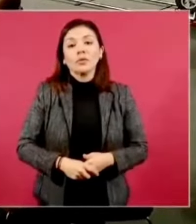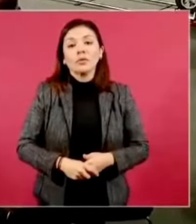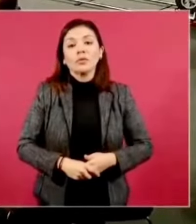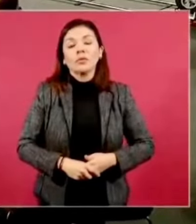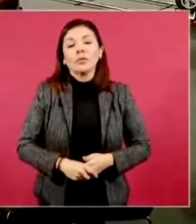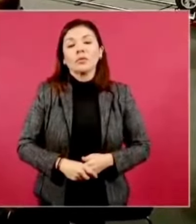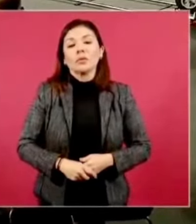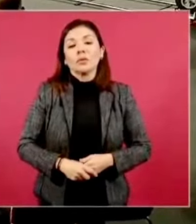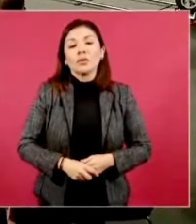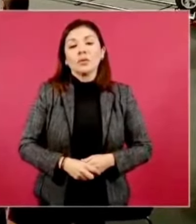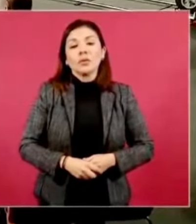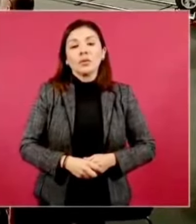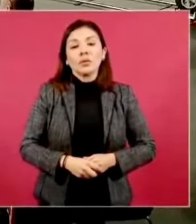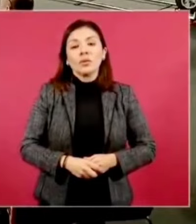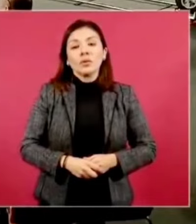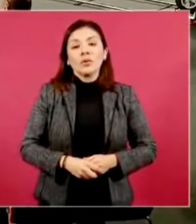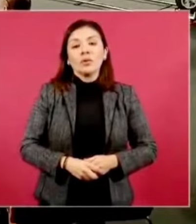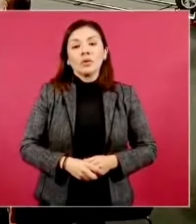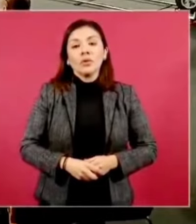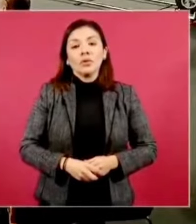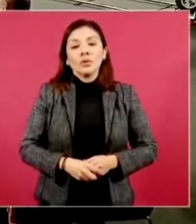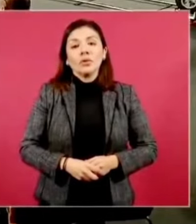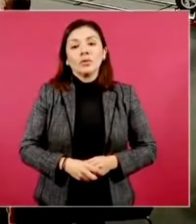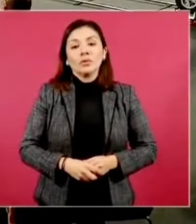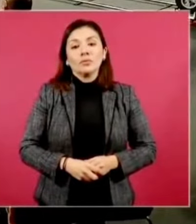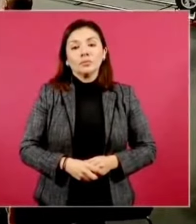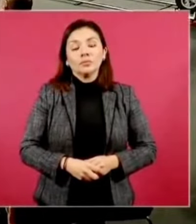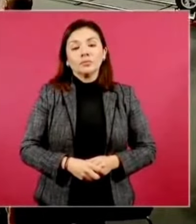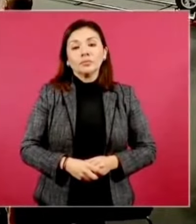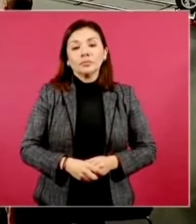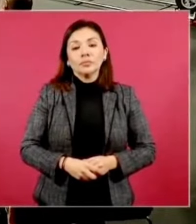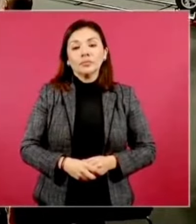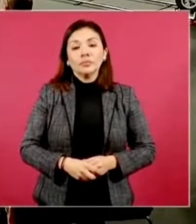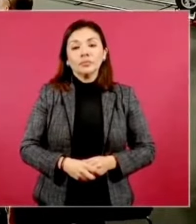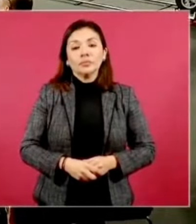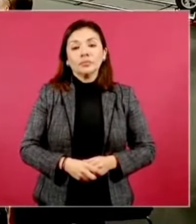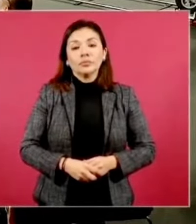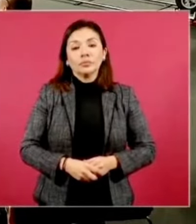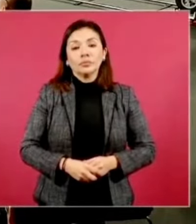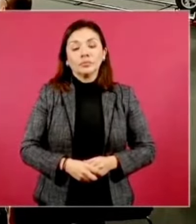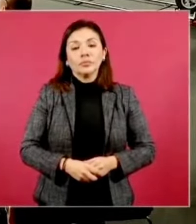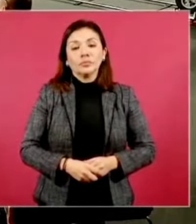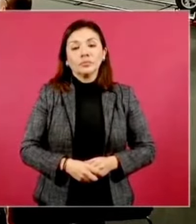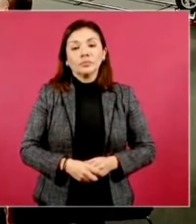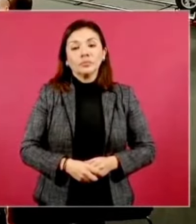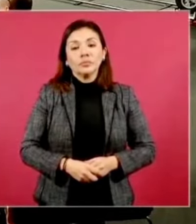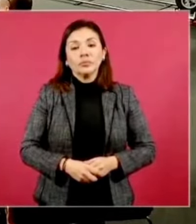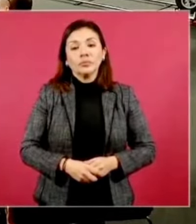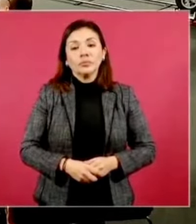Suban el plano un poquito y van a ver la frontera.